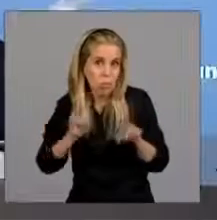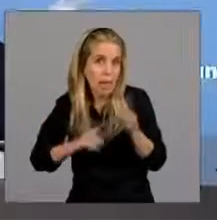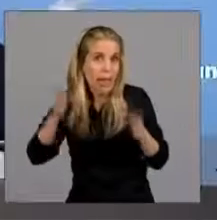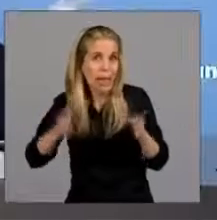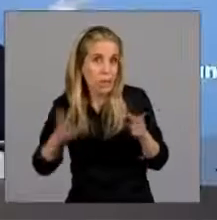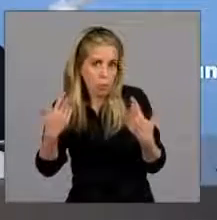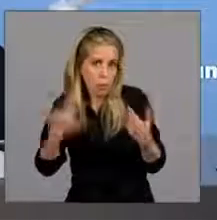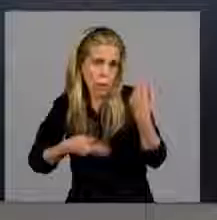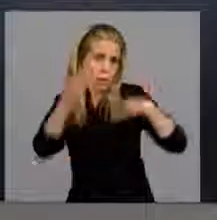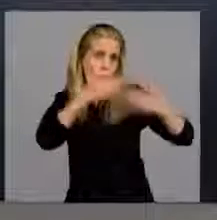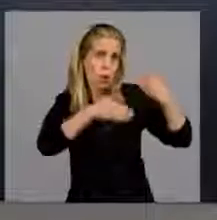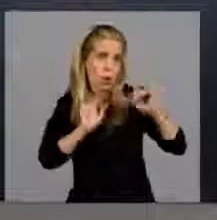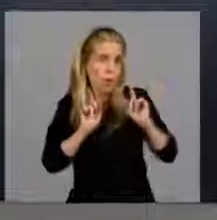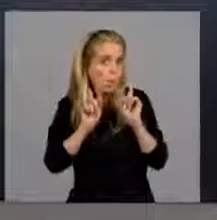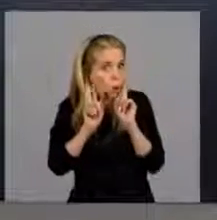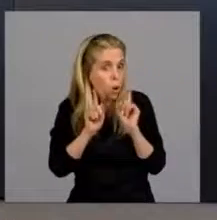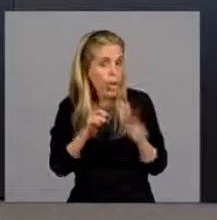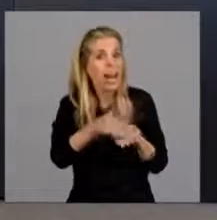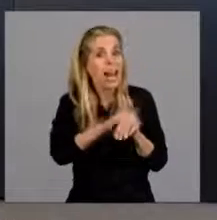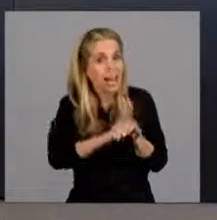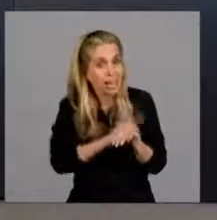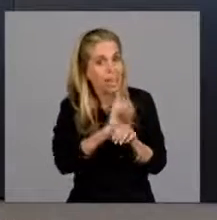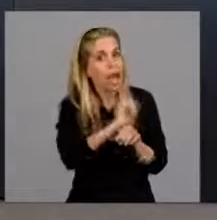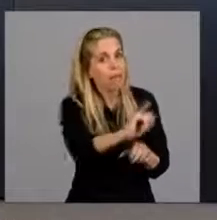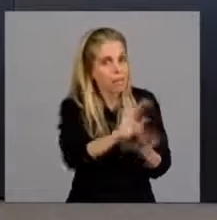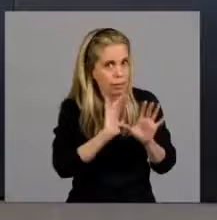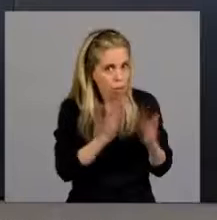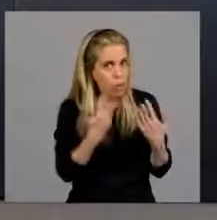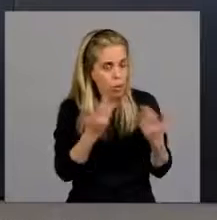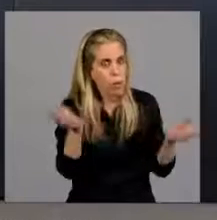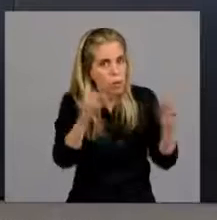es lo que anticipa Horacio que puede ocurrir. Entonces,